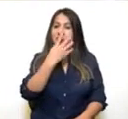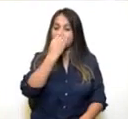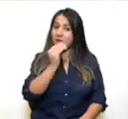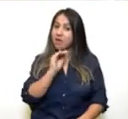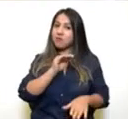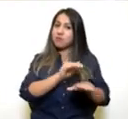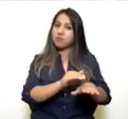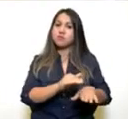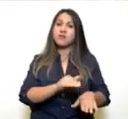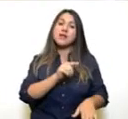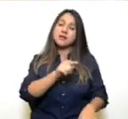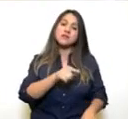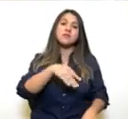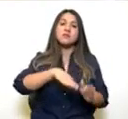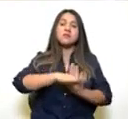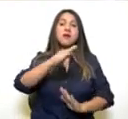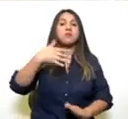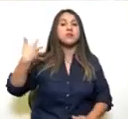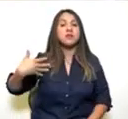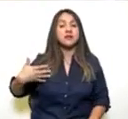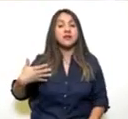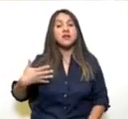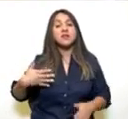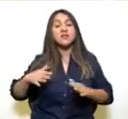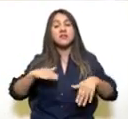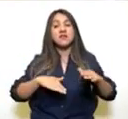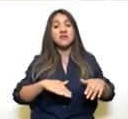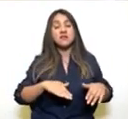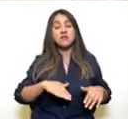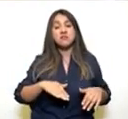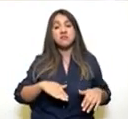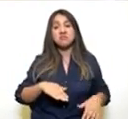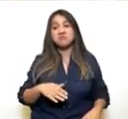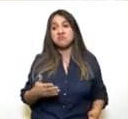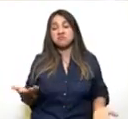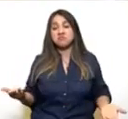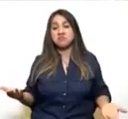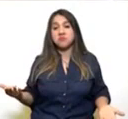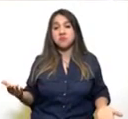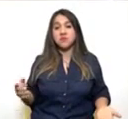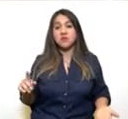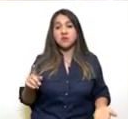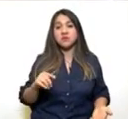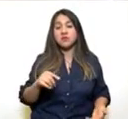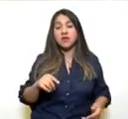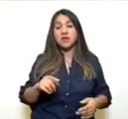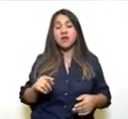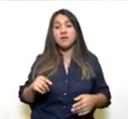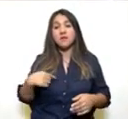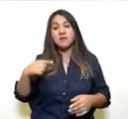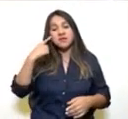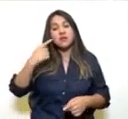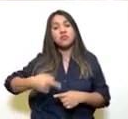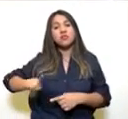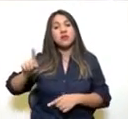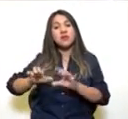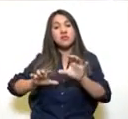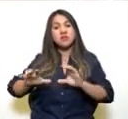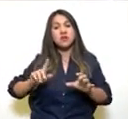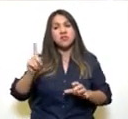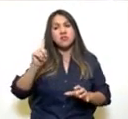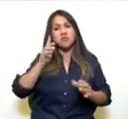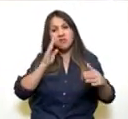eso generalmente no nos va a llevar a ningún buen puerto no nos va a llegar